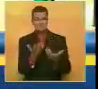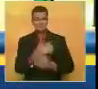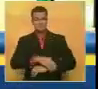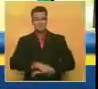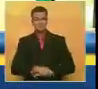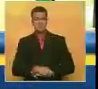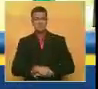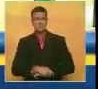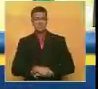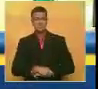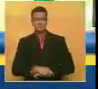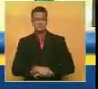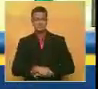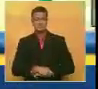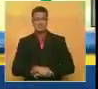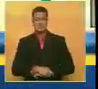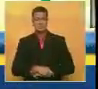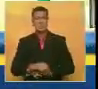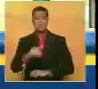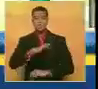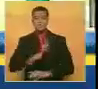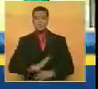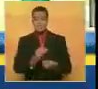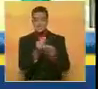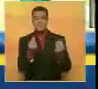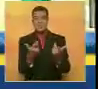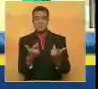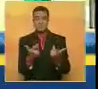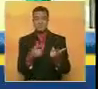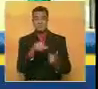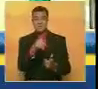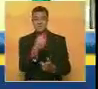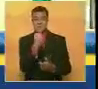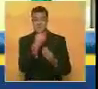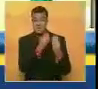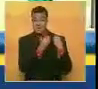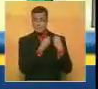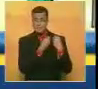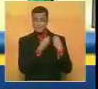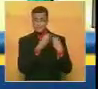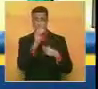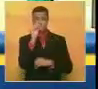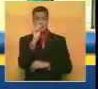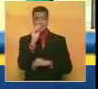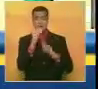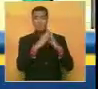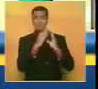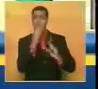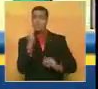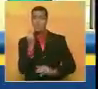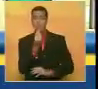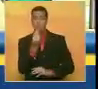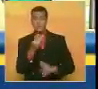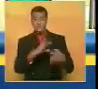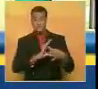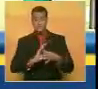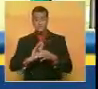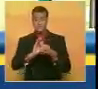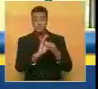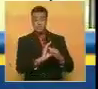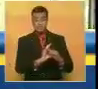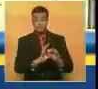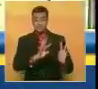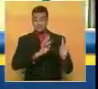O si no, preguntamos, ¿dónde está la plata? Además, el dirigente de Copey, Fernando López Zambrano, hizo un llamado a todos los jóvenes para que se unan a las luchas